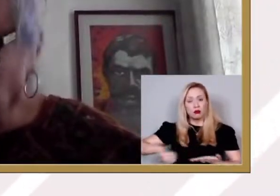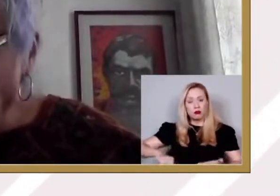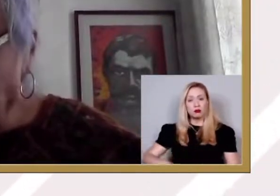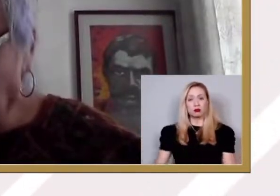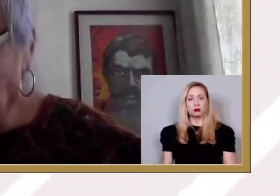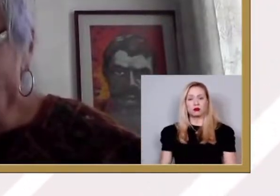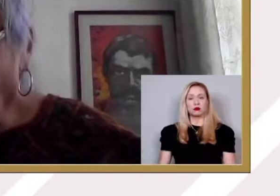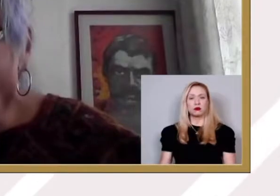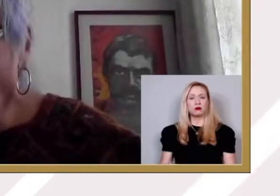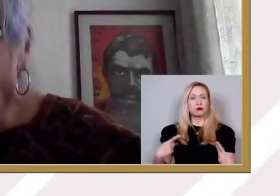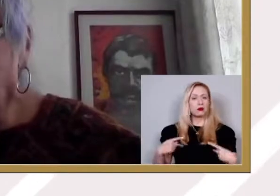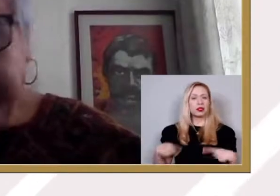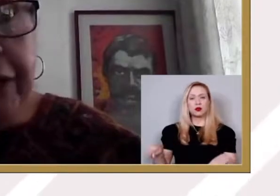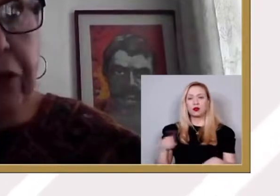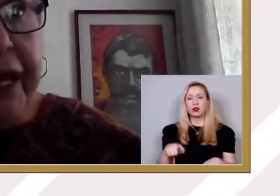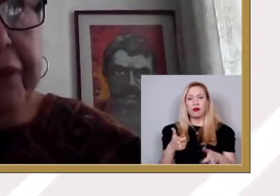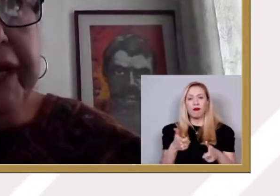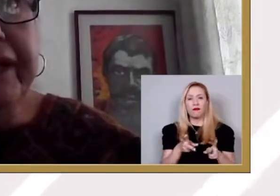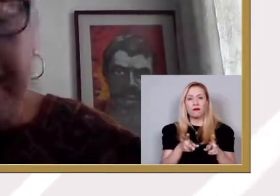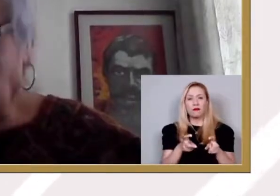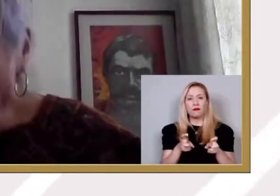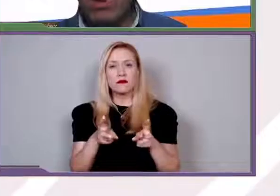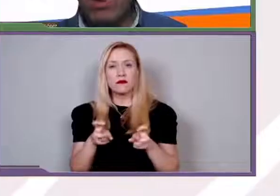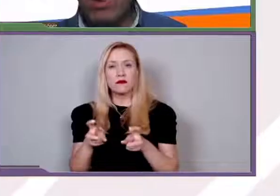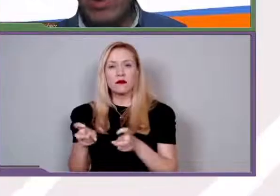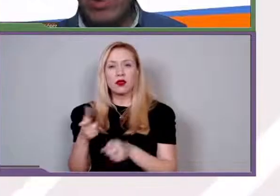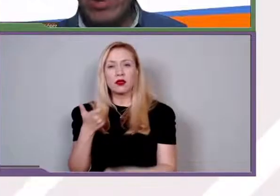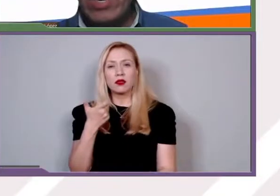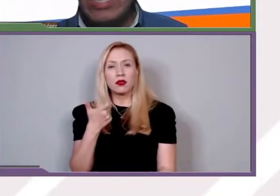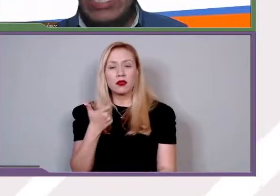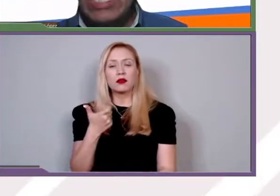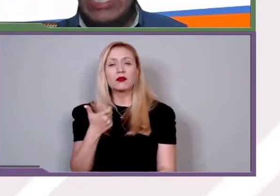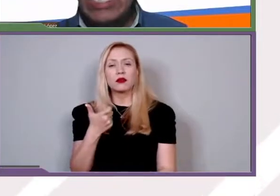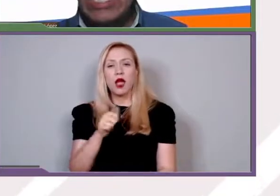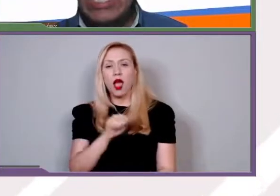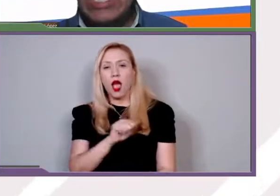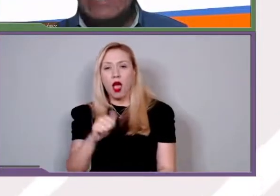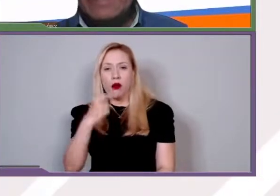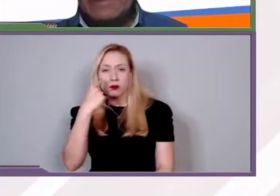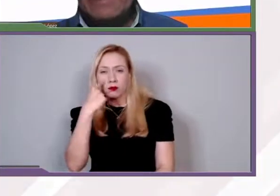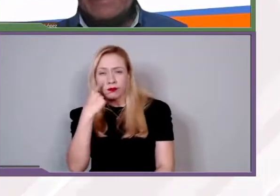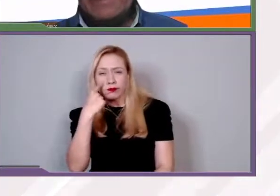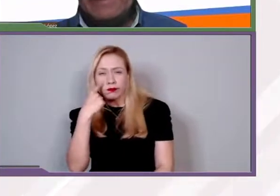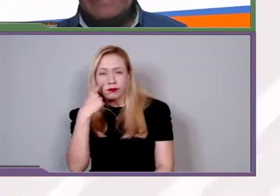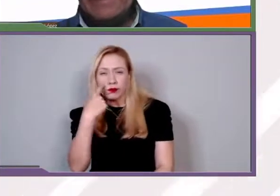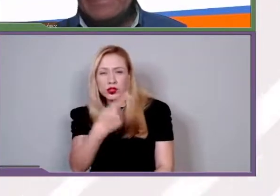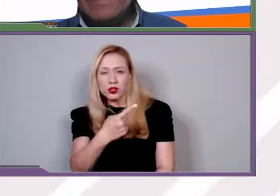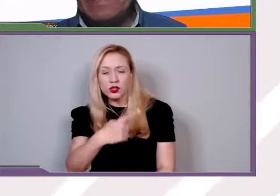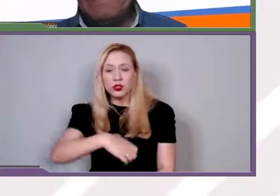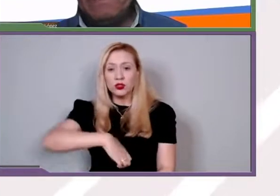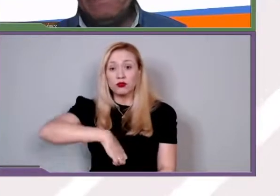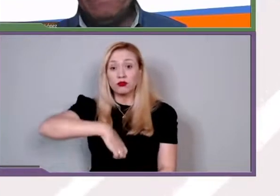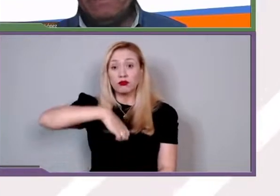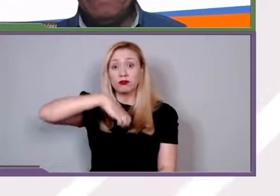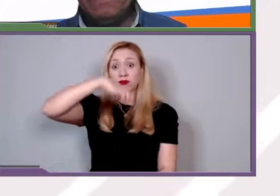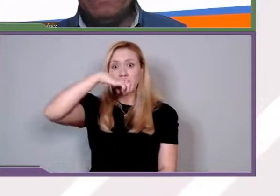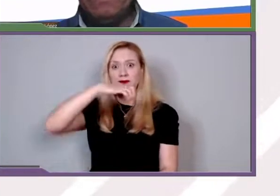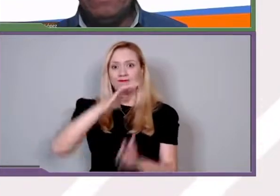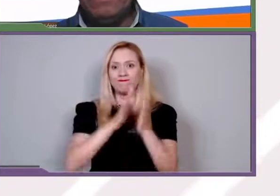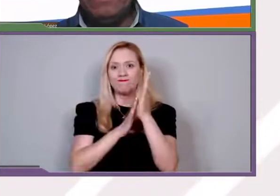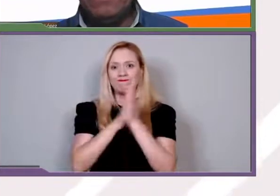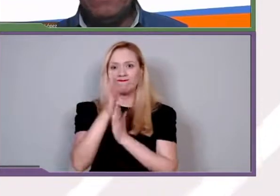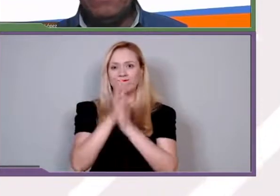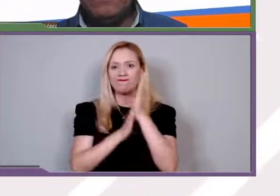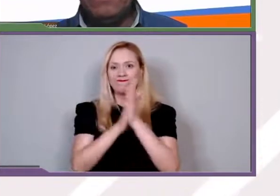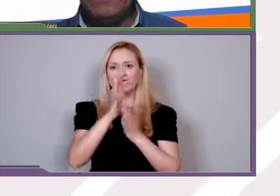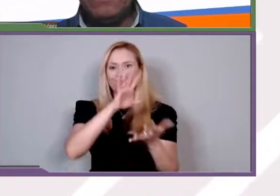delitos financieros buscan particularmente perfiles de cuentavientes, personas mayores, para realizar desfalcos